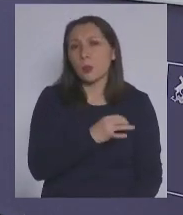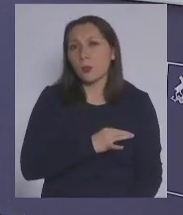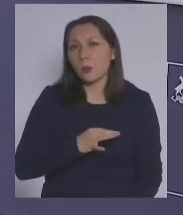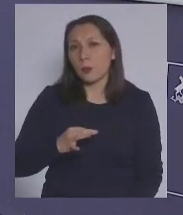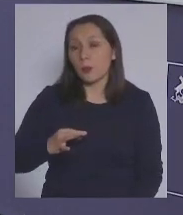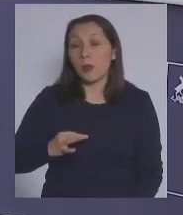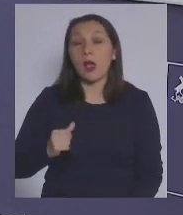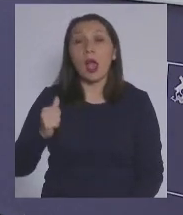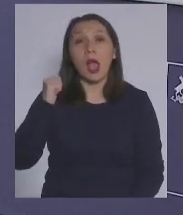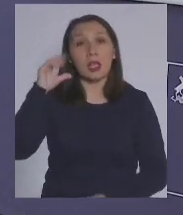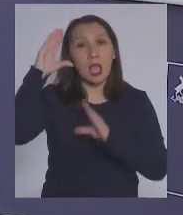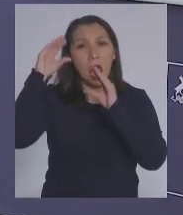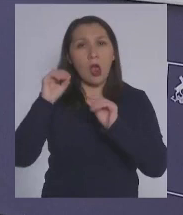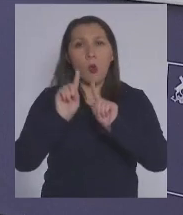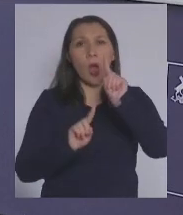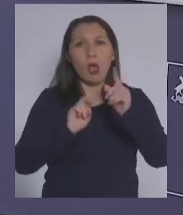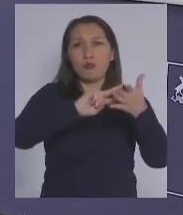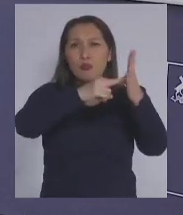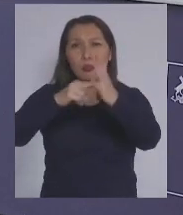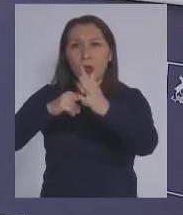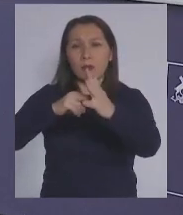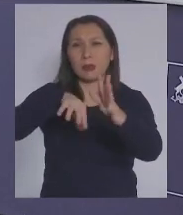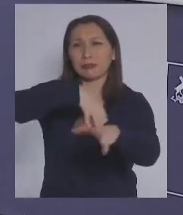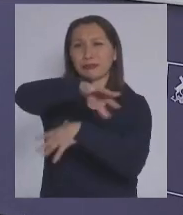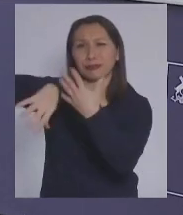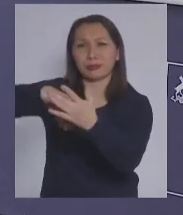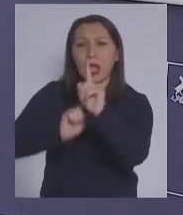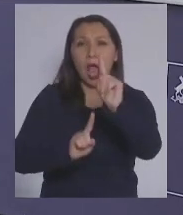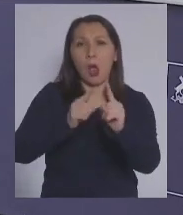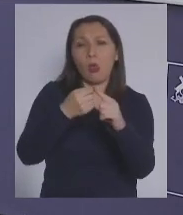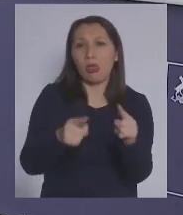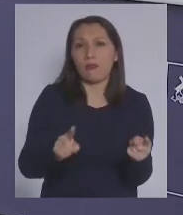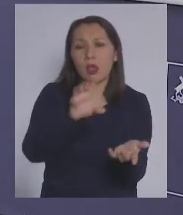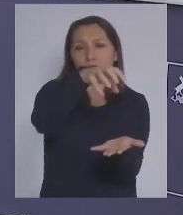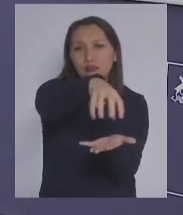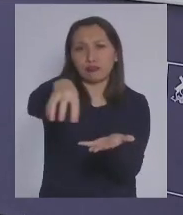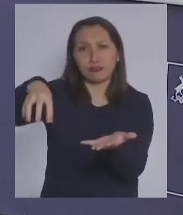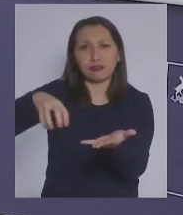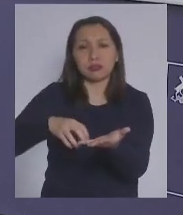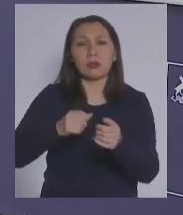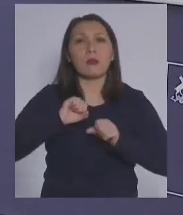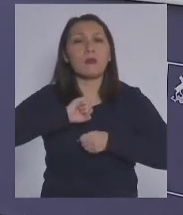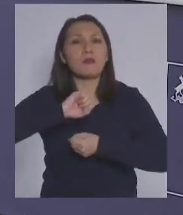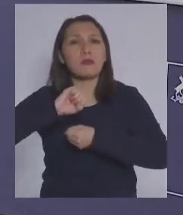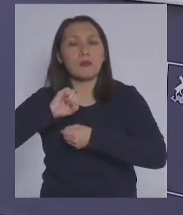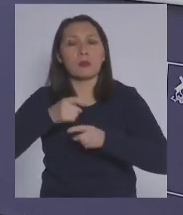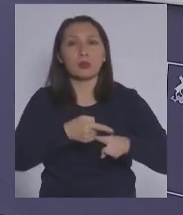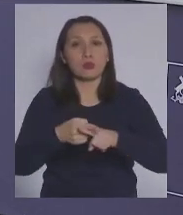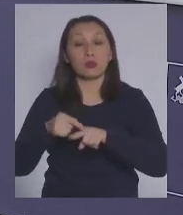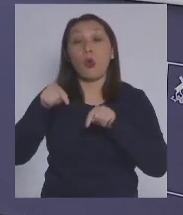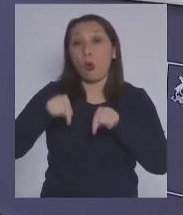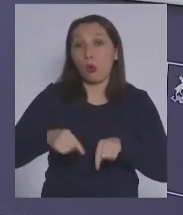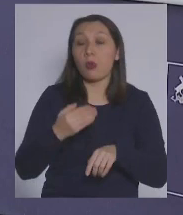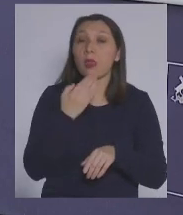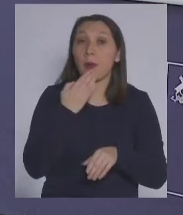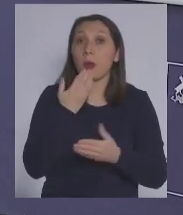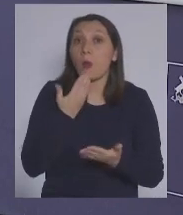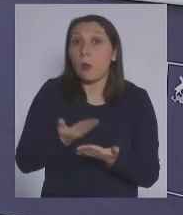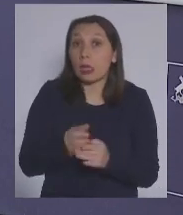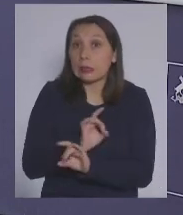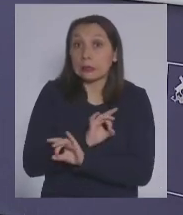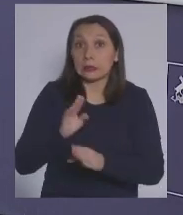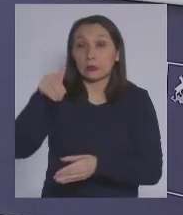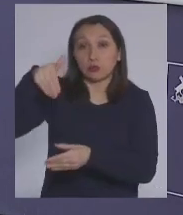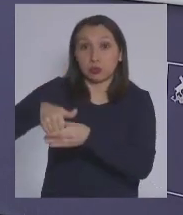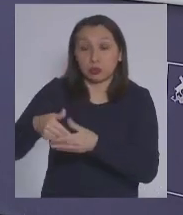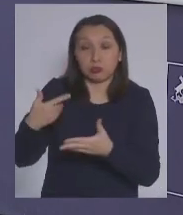anoche algunos focos de violencia en distintos lugares manifestaciones sociales y hoy también se prevee que con la votación que